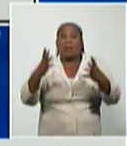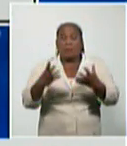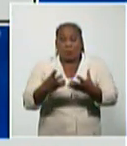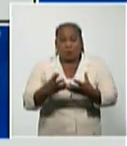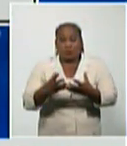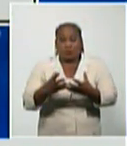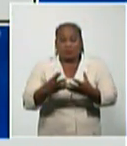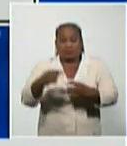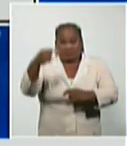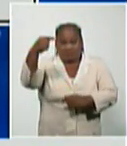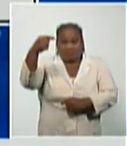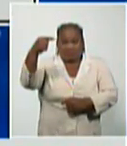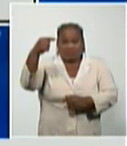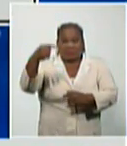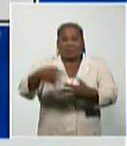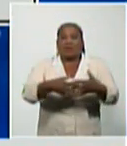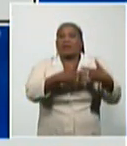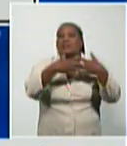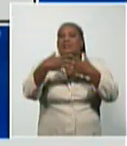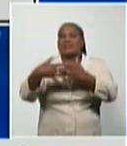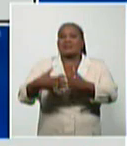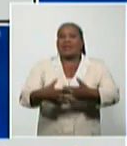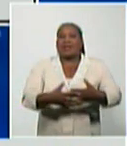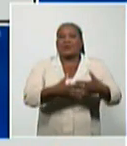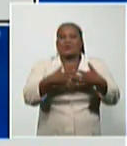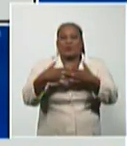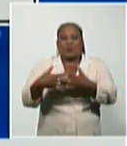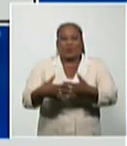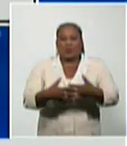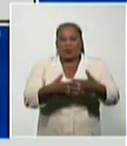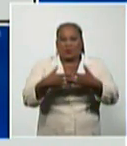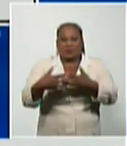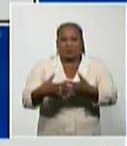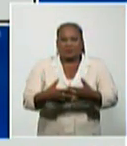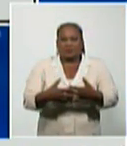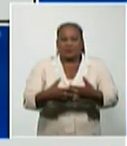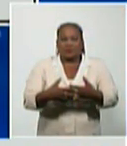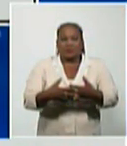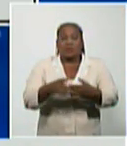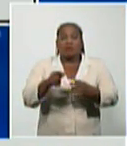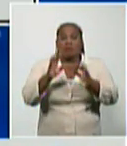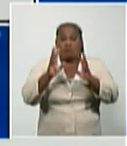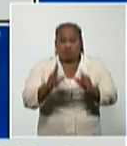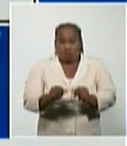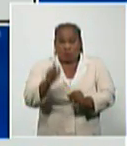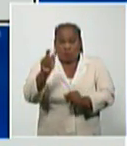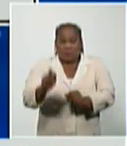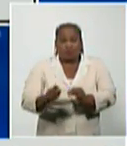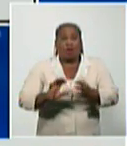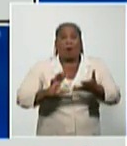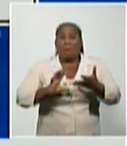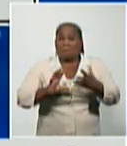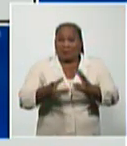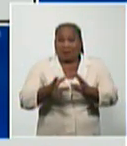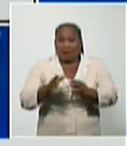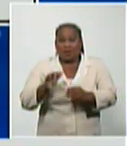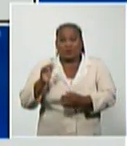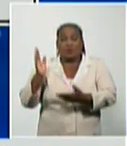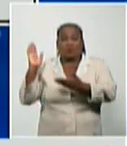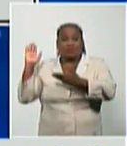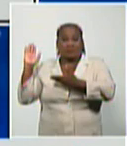Estados Unidos de Norteamérica, y en orden de número de casos y complejidad, la